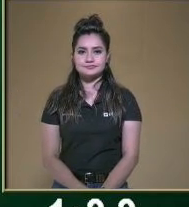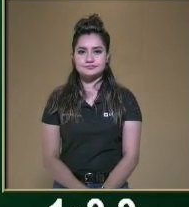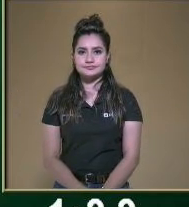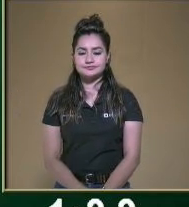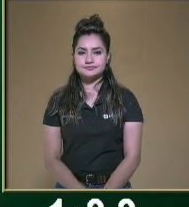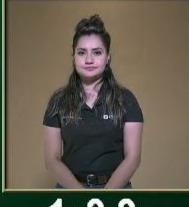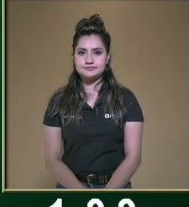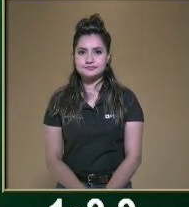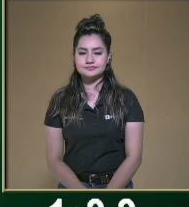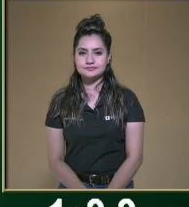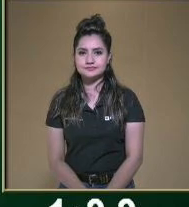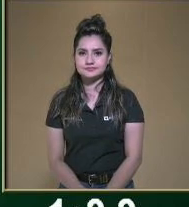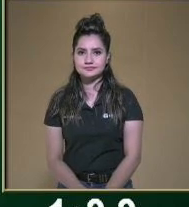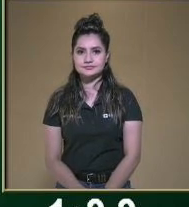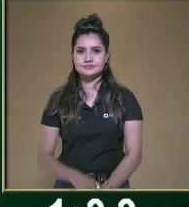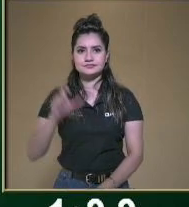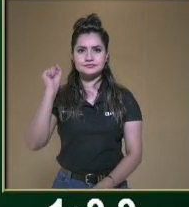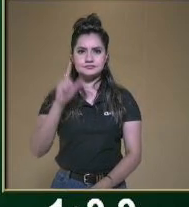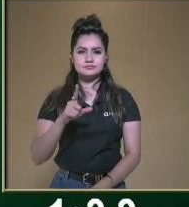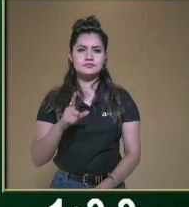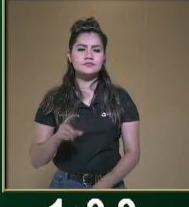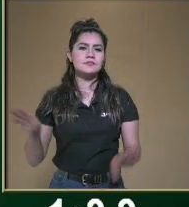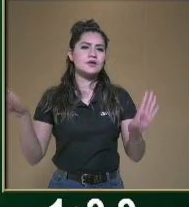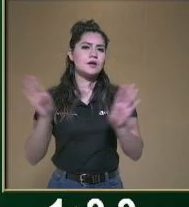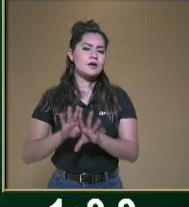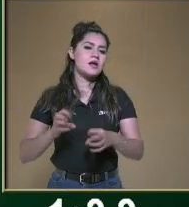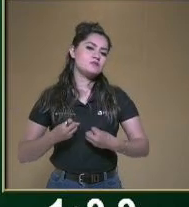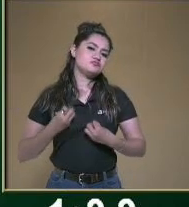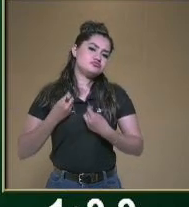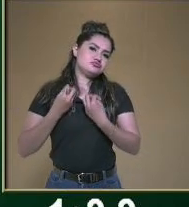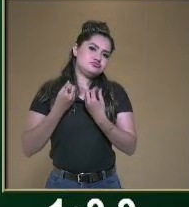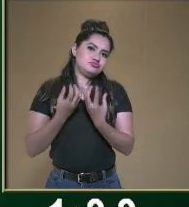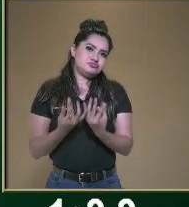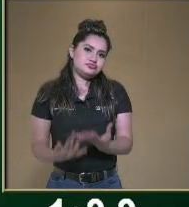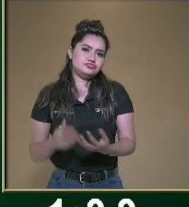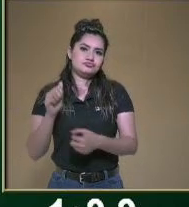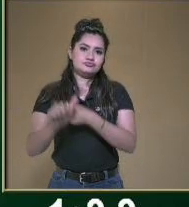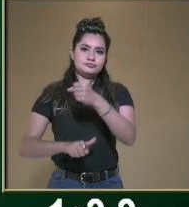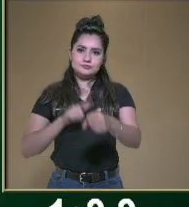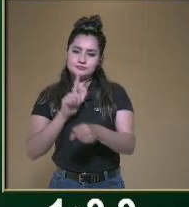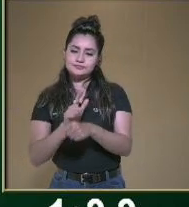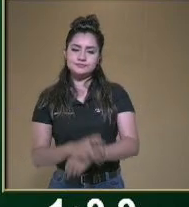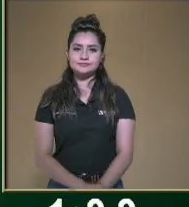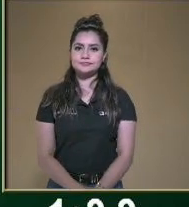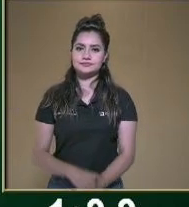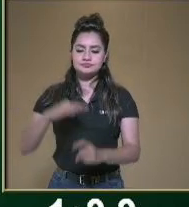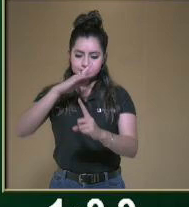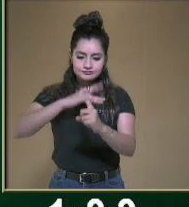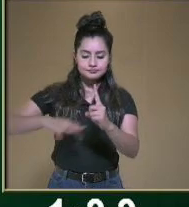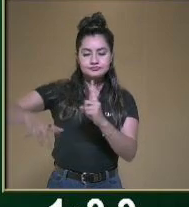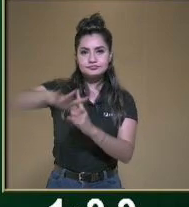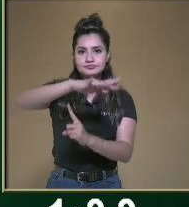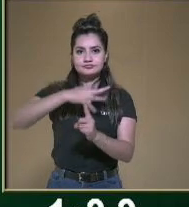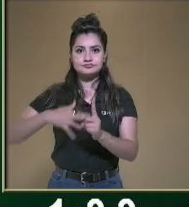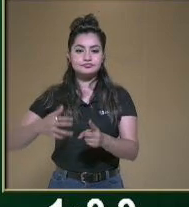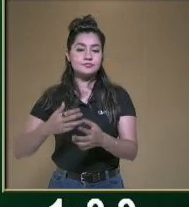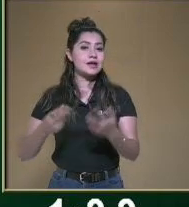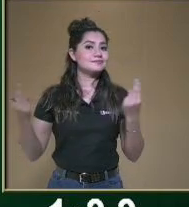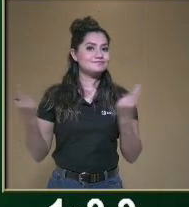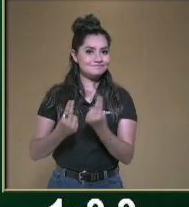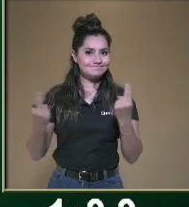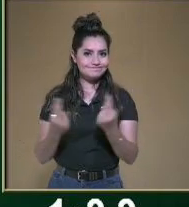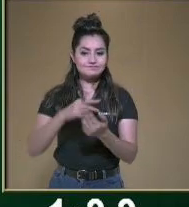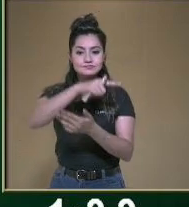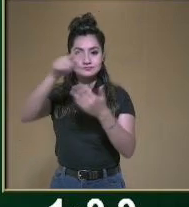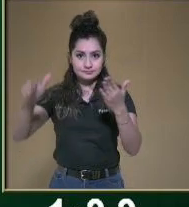atenderlos. La libertad de expresar su comportamiento normal, proporcionando espacio suficiente,